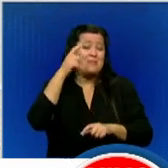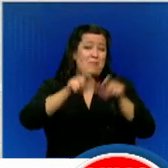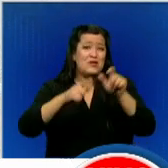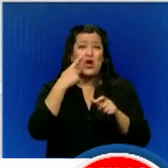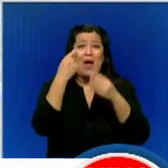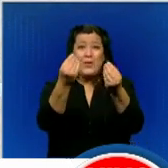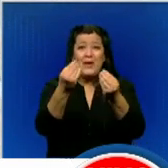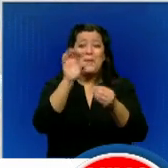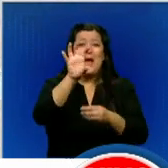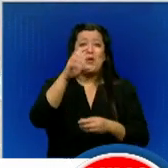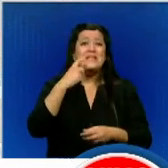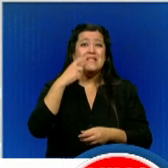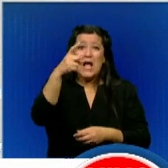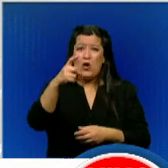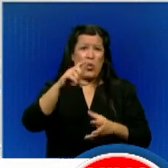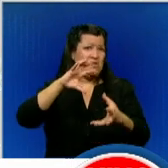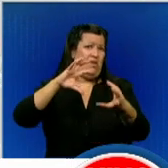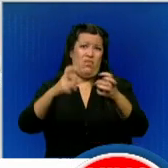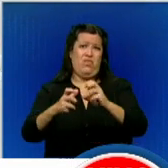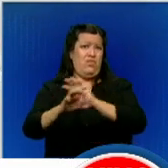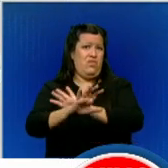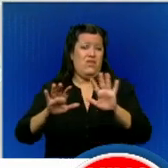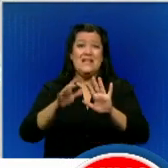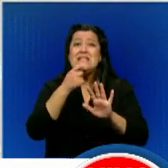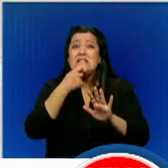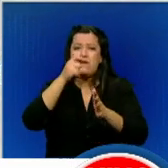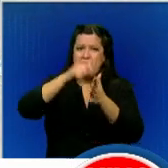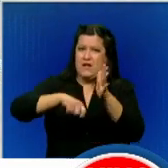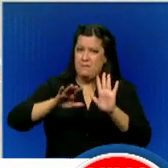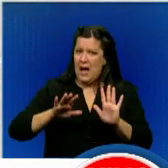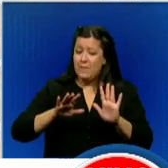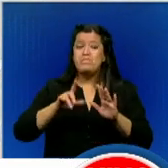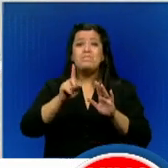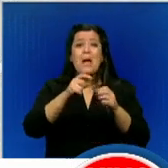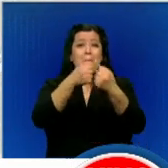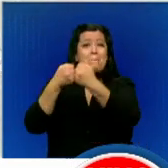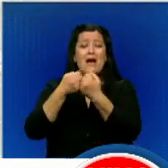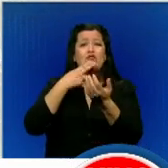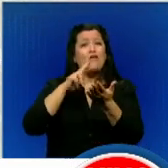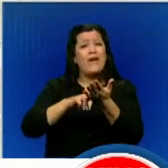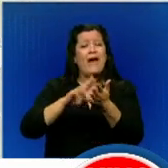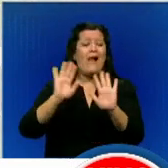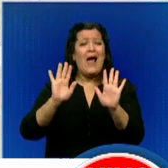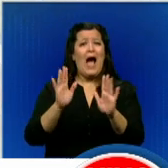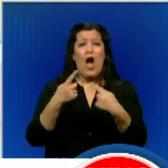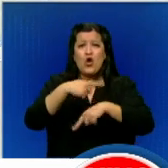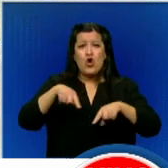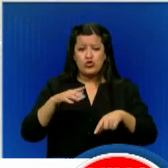luís significaba este impacto fiscal ceder autonomía